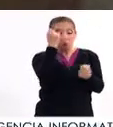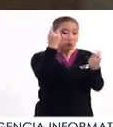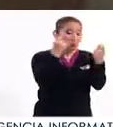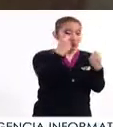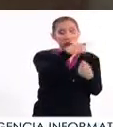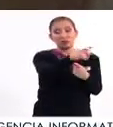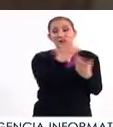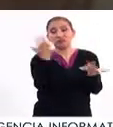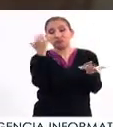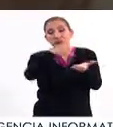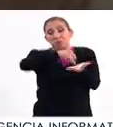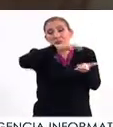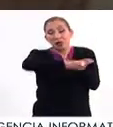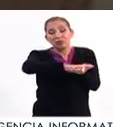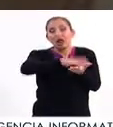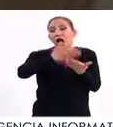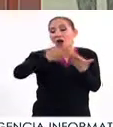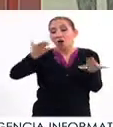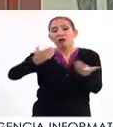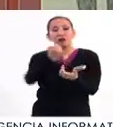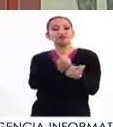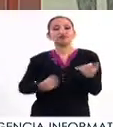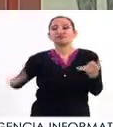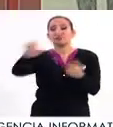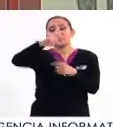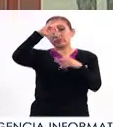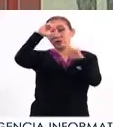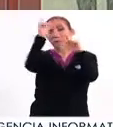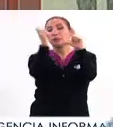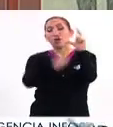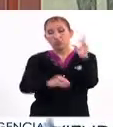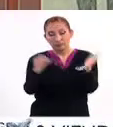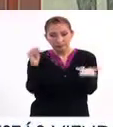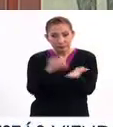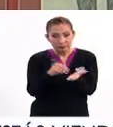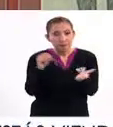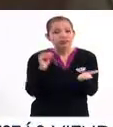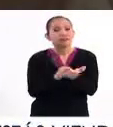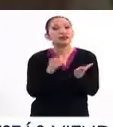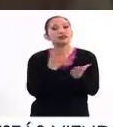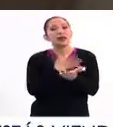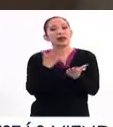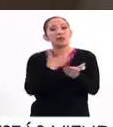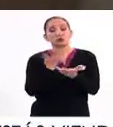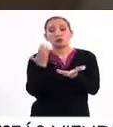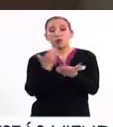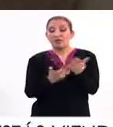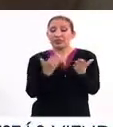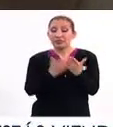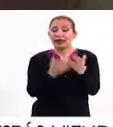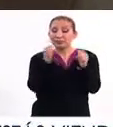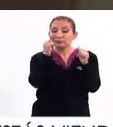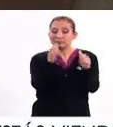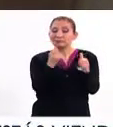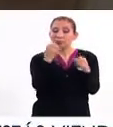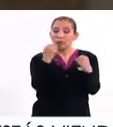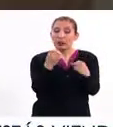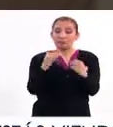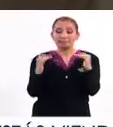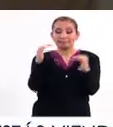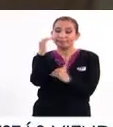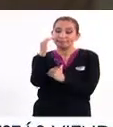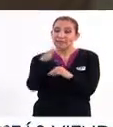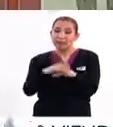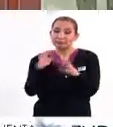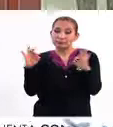deuda con él de que debe ocupar un lugar tan importante en la cultura como lo ocupan los muralistas. Pero bueno, pues en eso estamos. Un poco la idea del